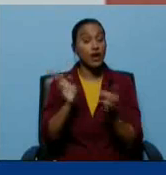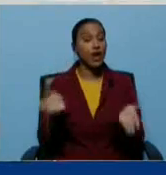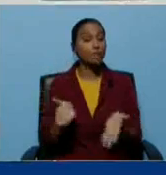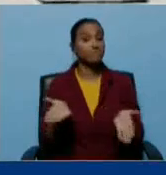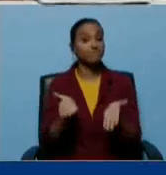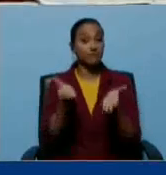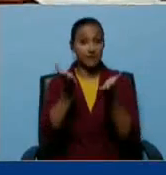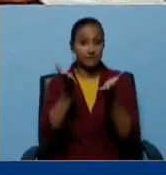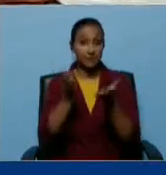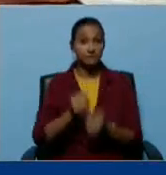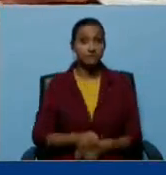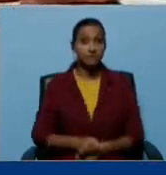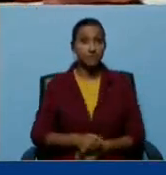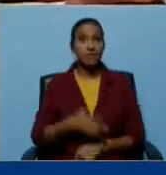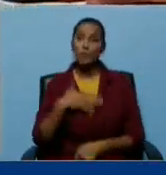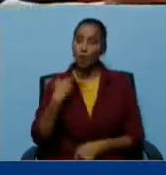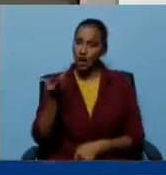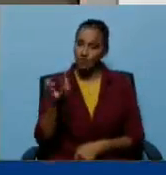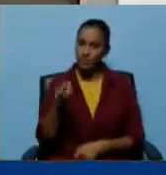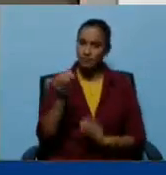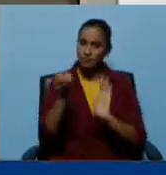Le pueden poner música.